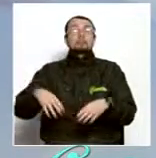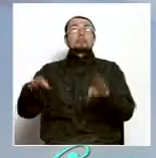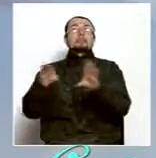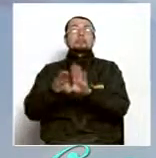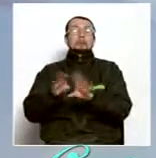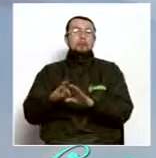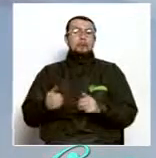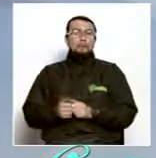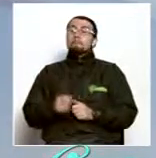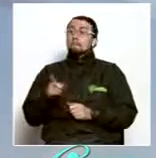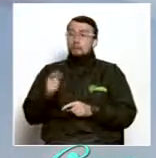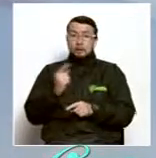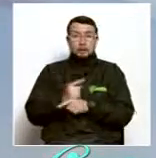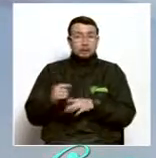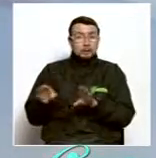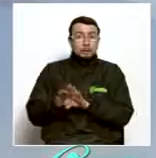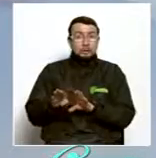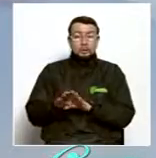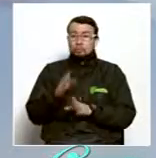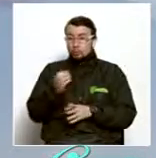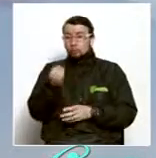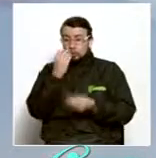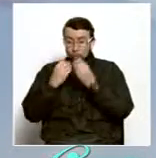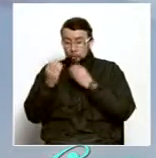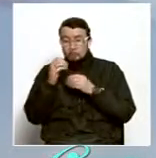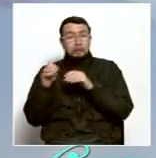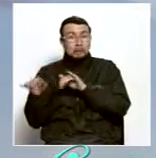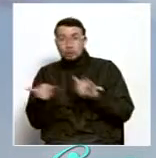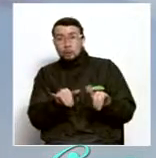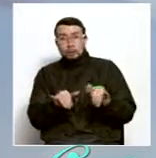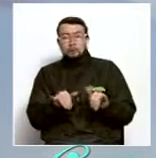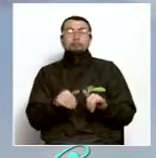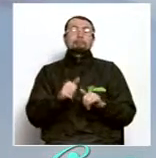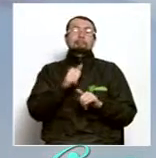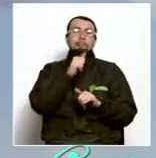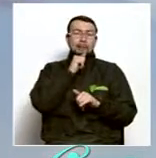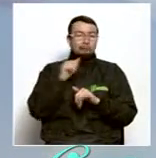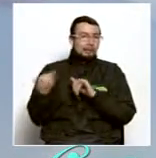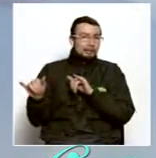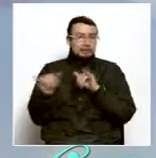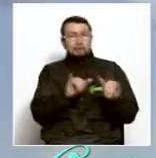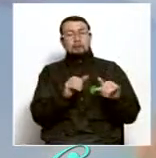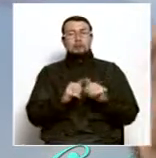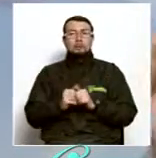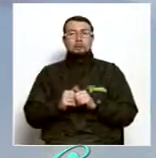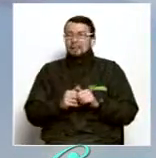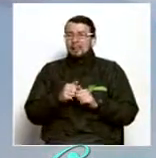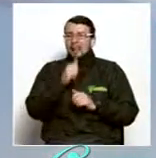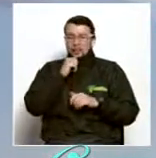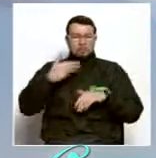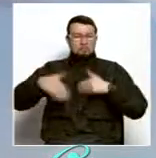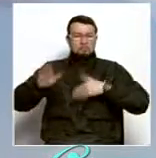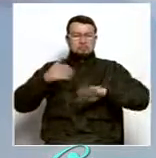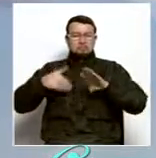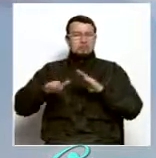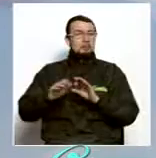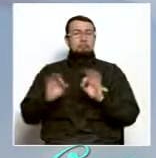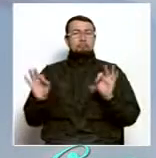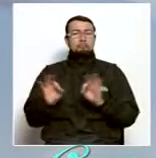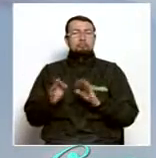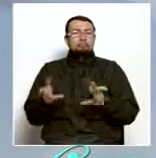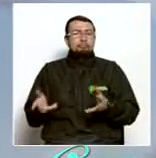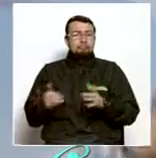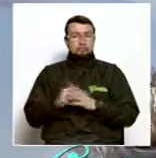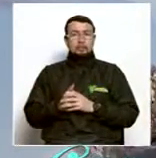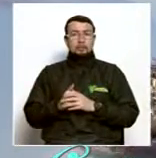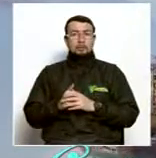como sucede con la comida, está sucediendo con el agua. No, botemos agua. Pues